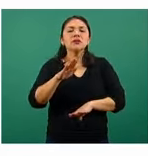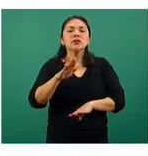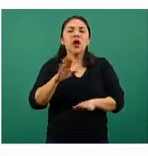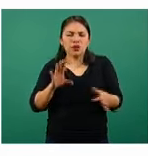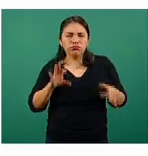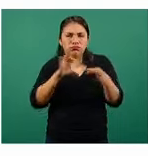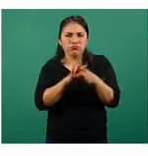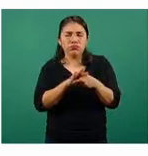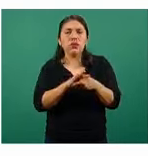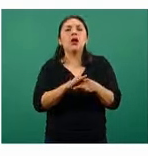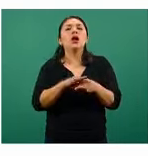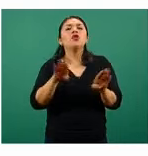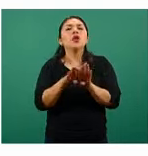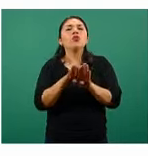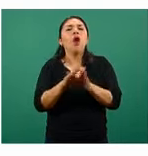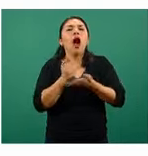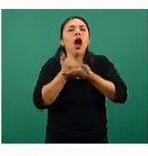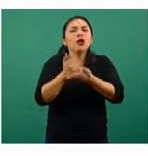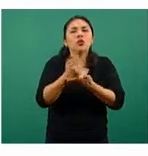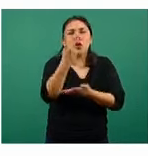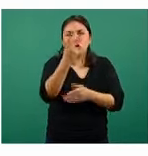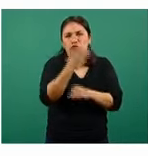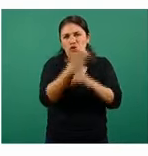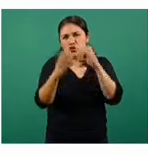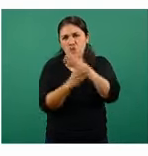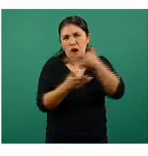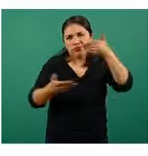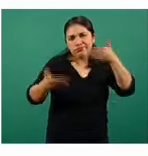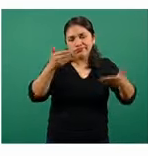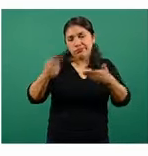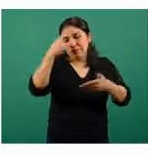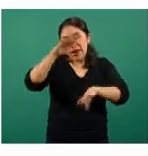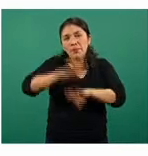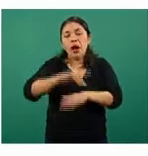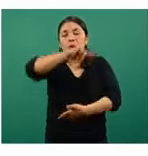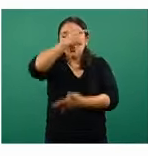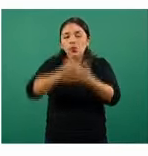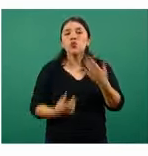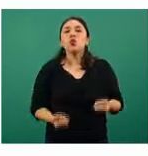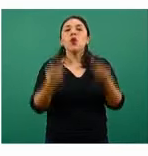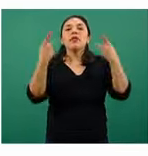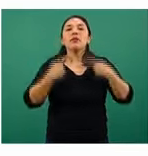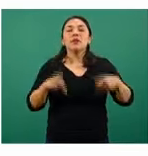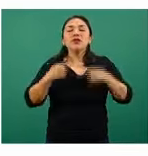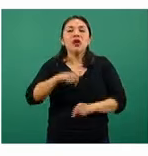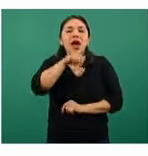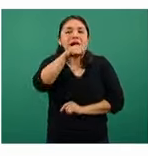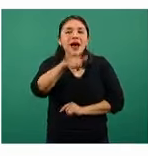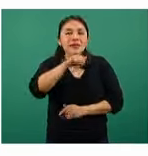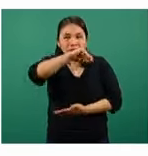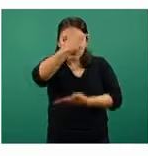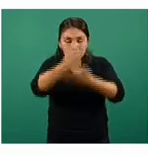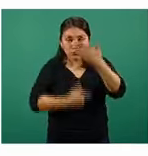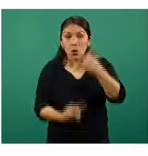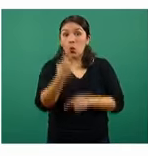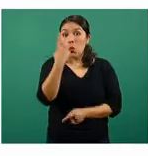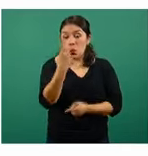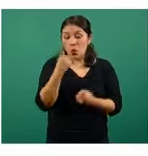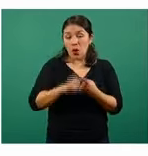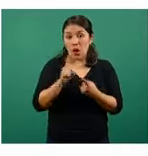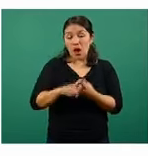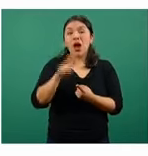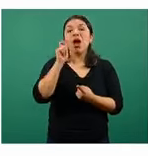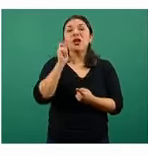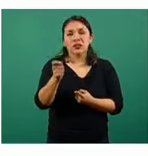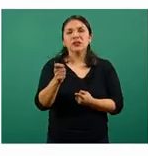concomitantes, pero que a su vez hacen sinergia y entonces nos permiten tener un número importante de adultos mayores. Una era ya la